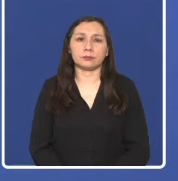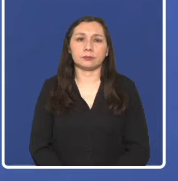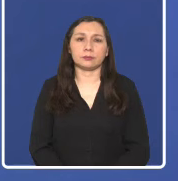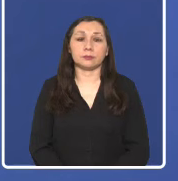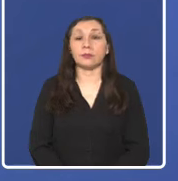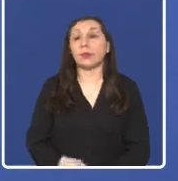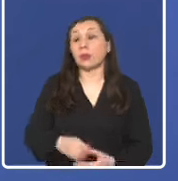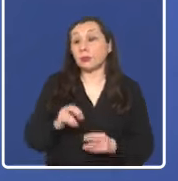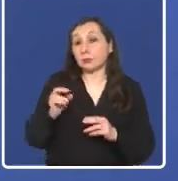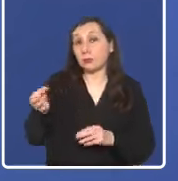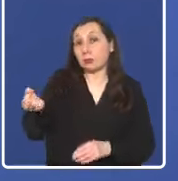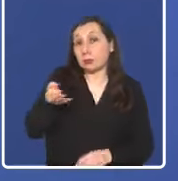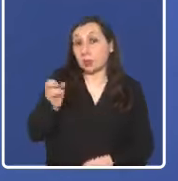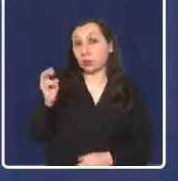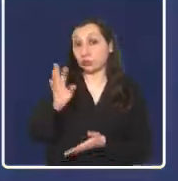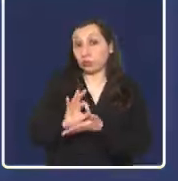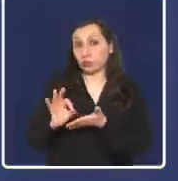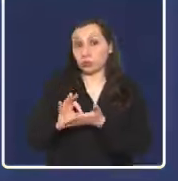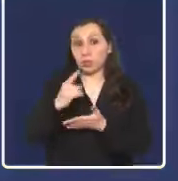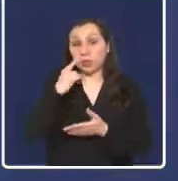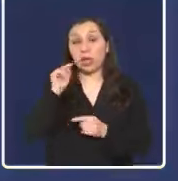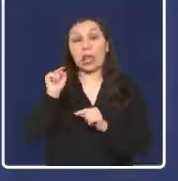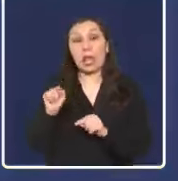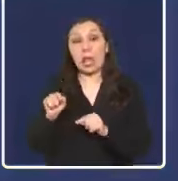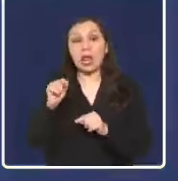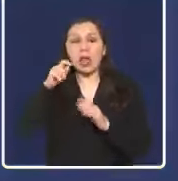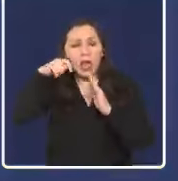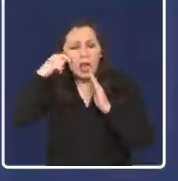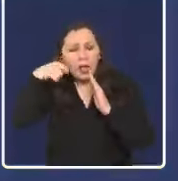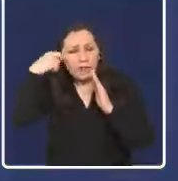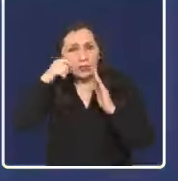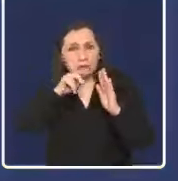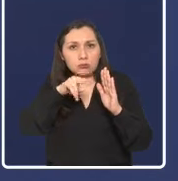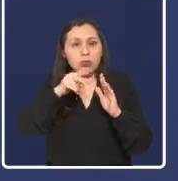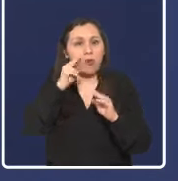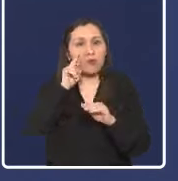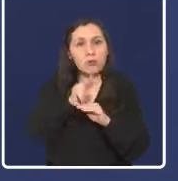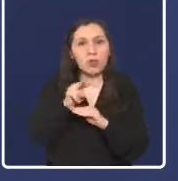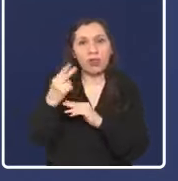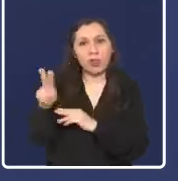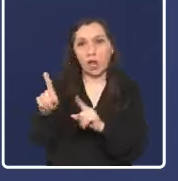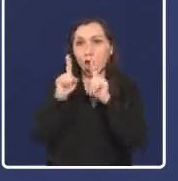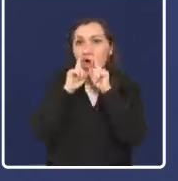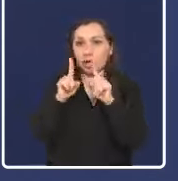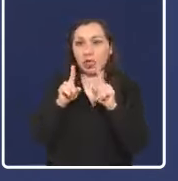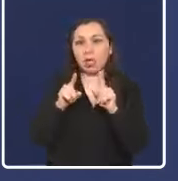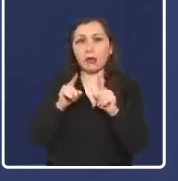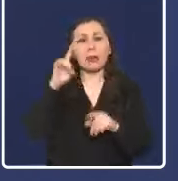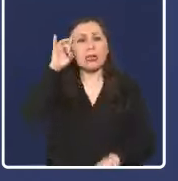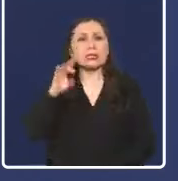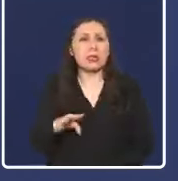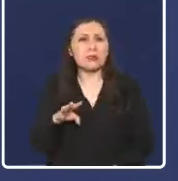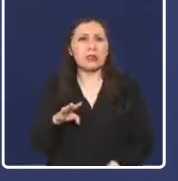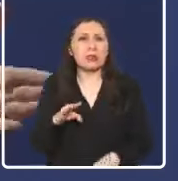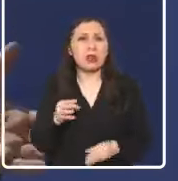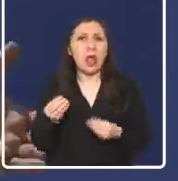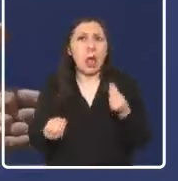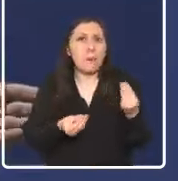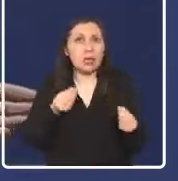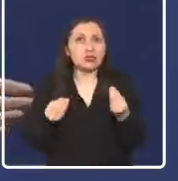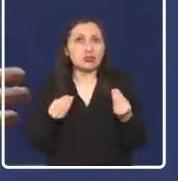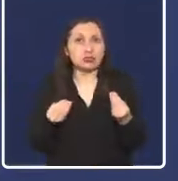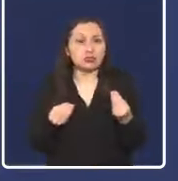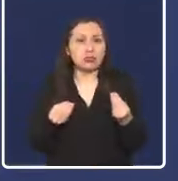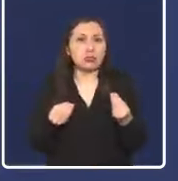realmente. No, lo que el subsecretario me señaló es que él había revisado las cámaras del hotel para saber qué es lo que había